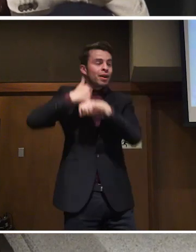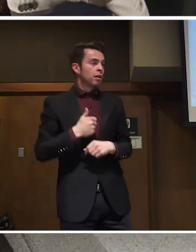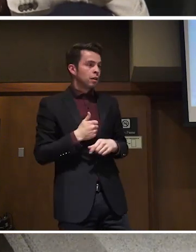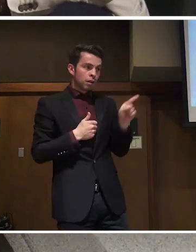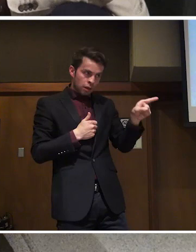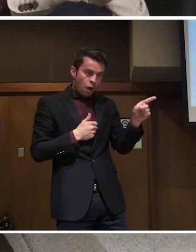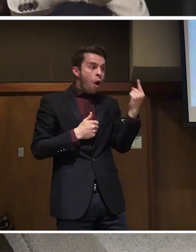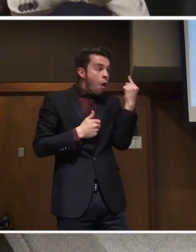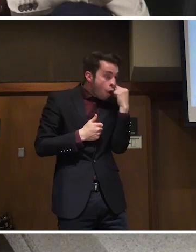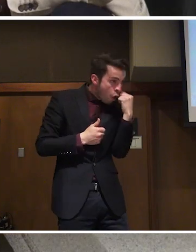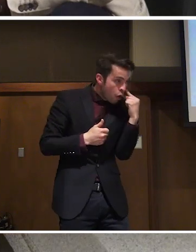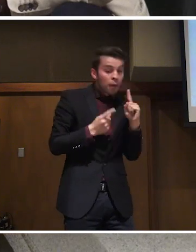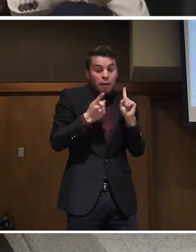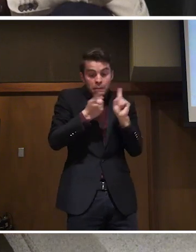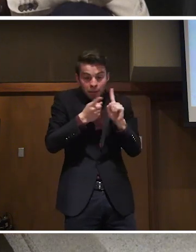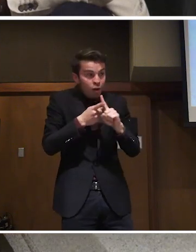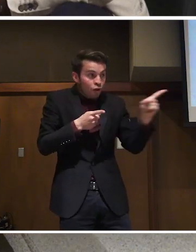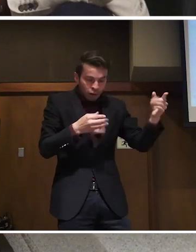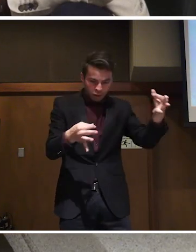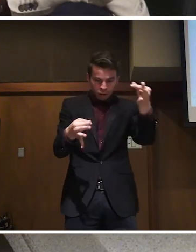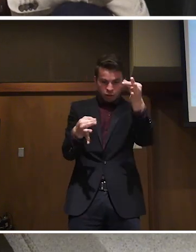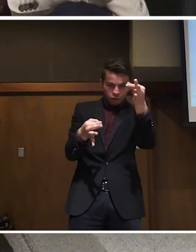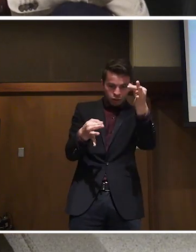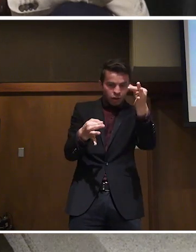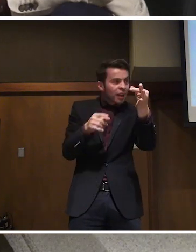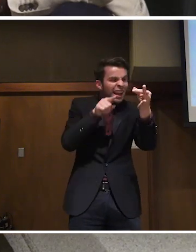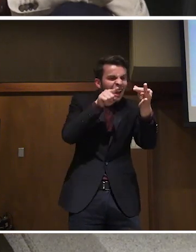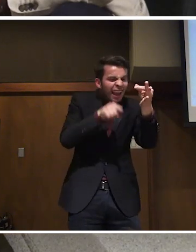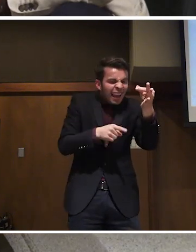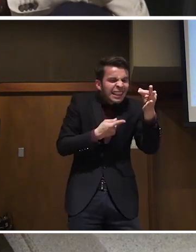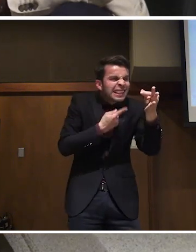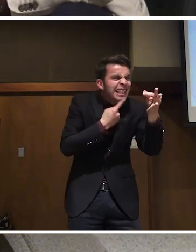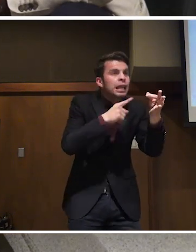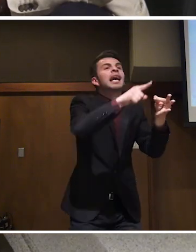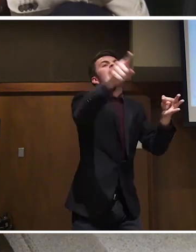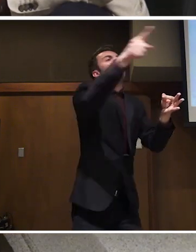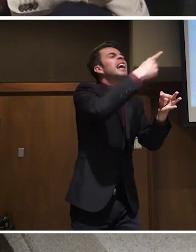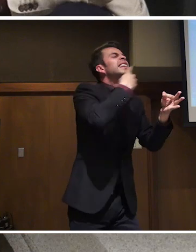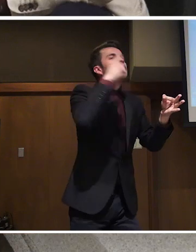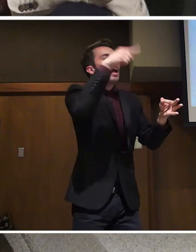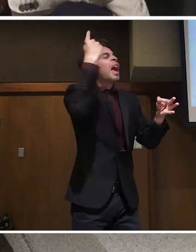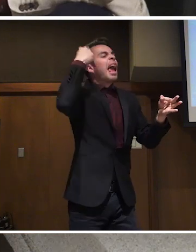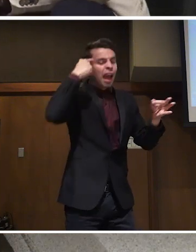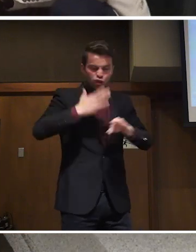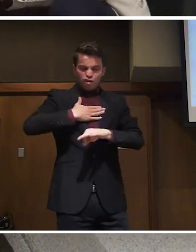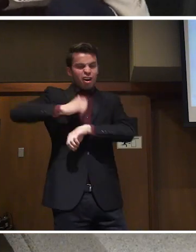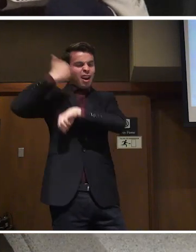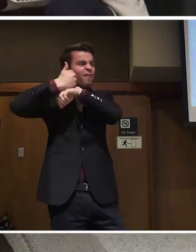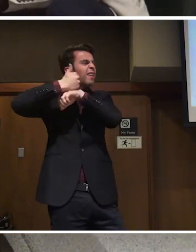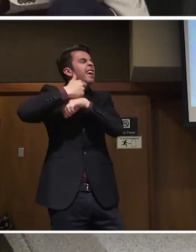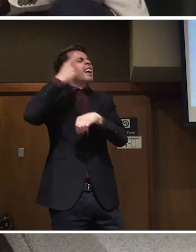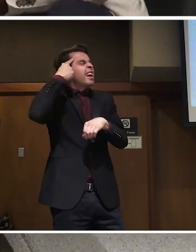llevarlos le preguntara al papel qué era lo que estaban diciendo de él, porque él pensaba que